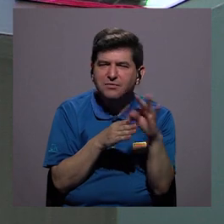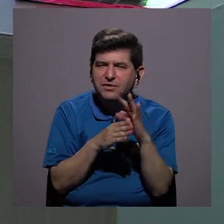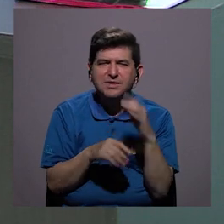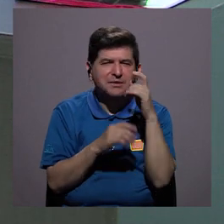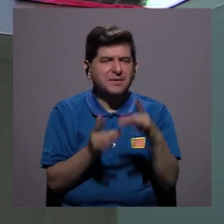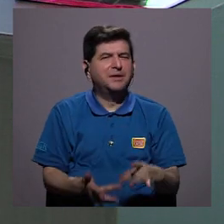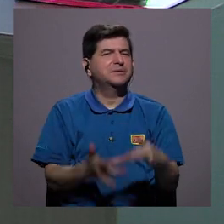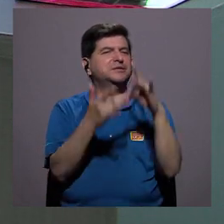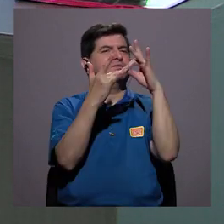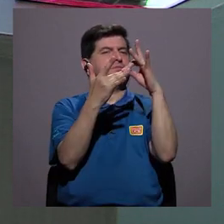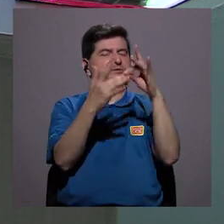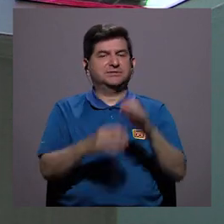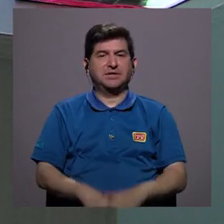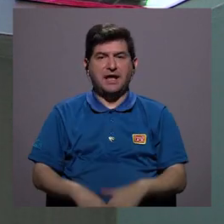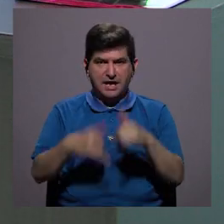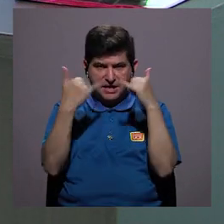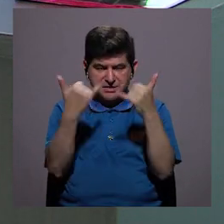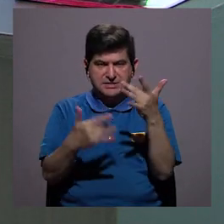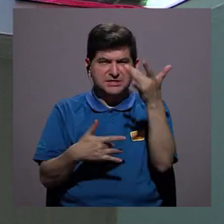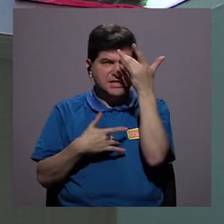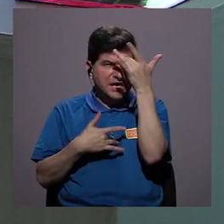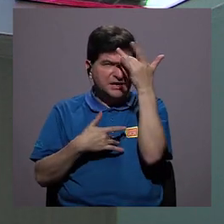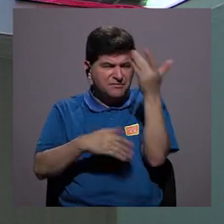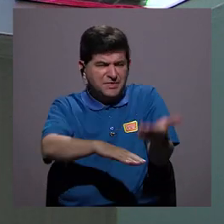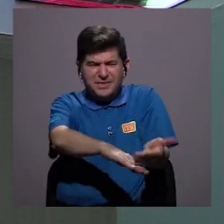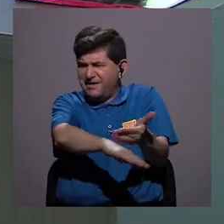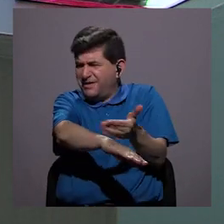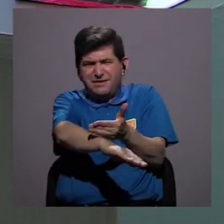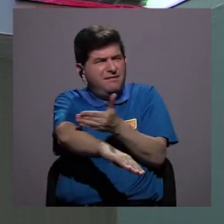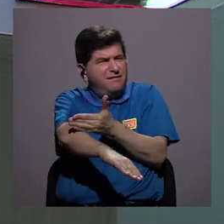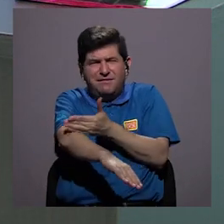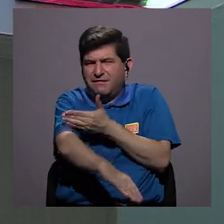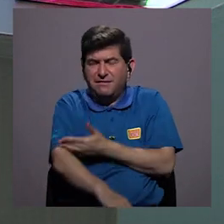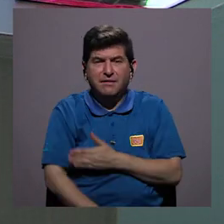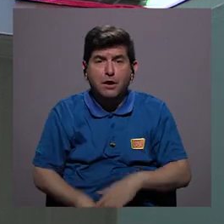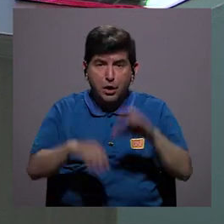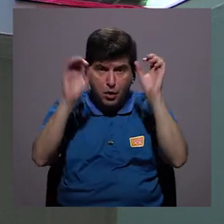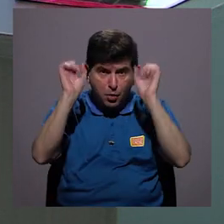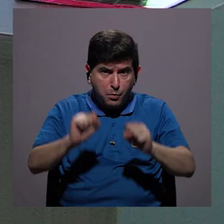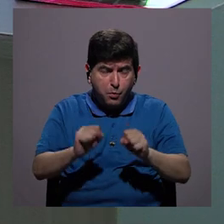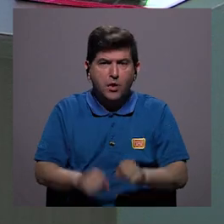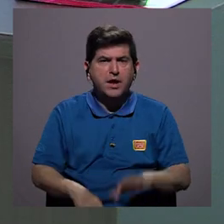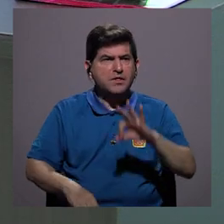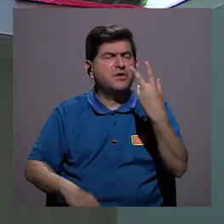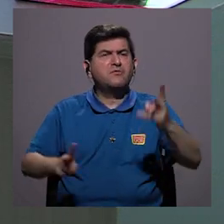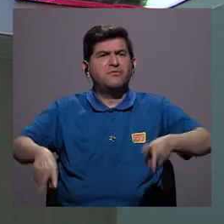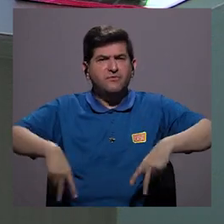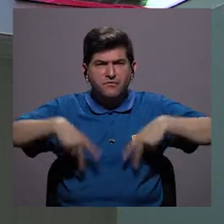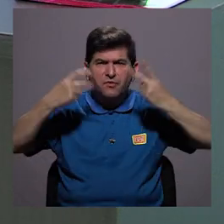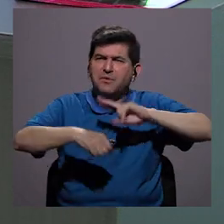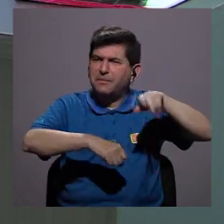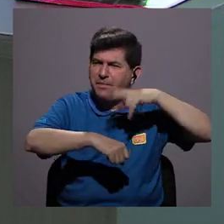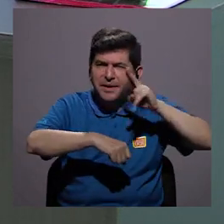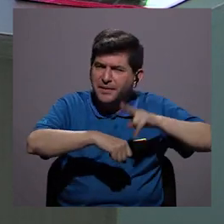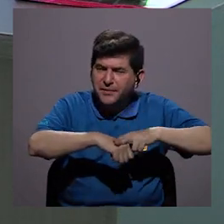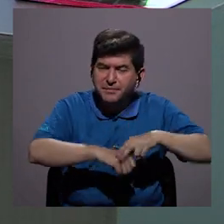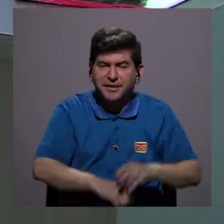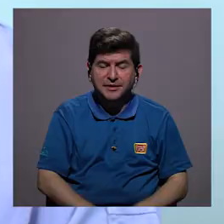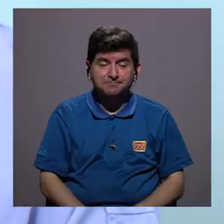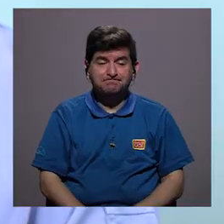ya muy especializado, cuando ya es la enfermedad muy avanzada, ¿se puede llevar un estilo de vida